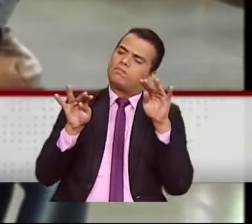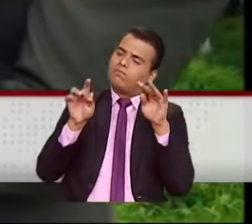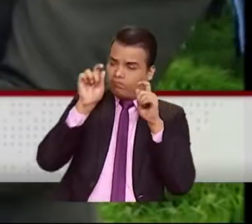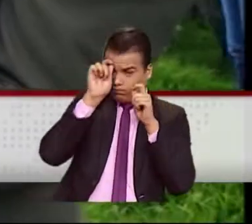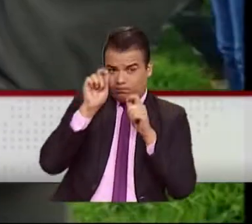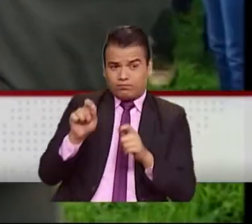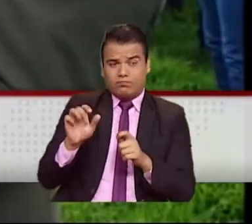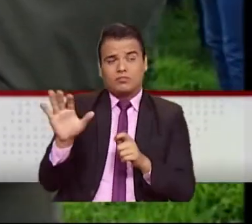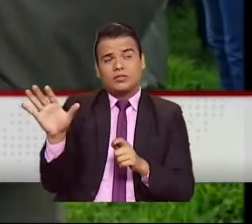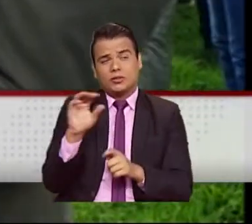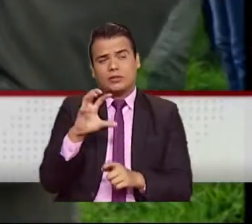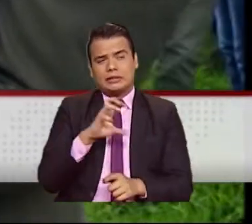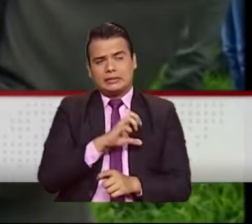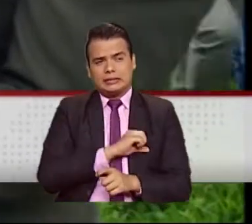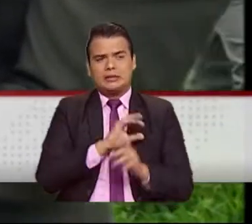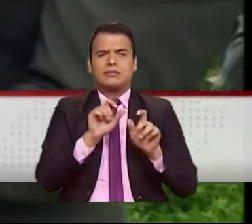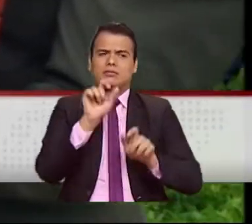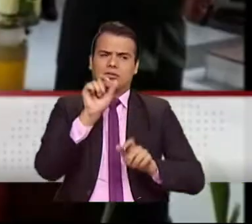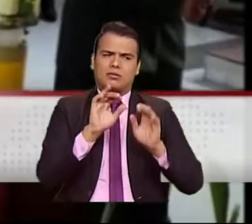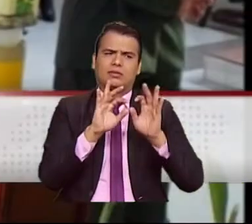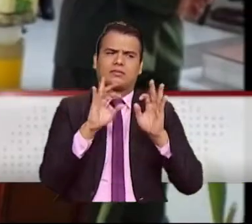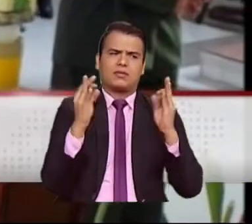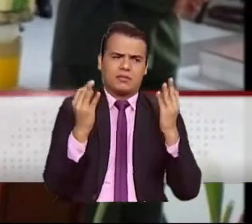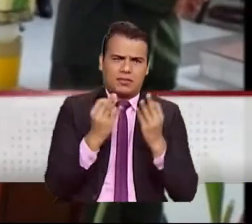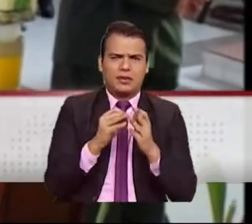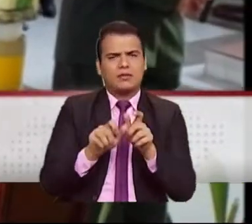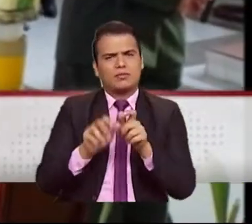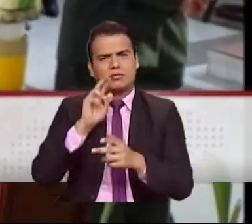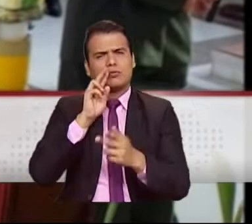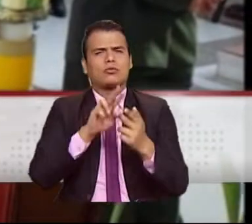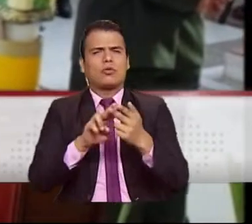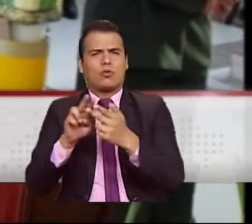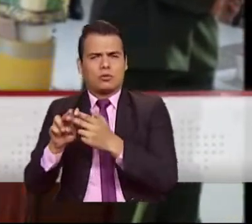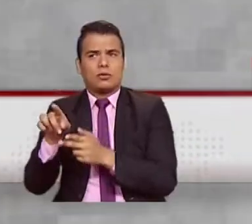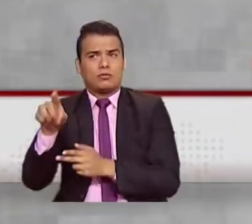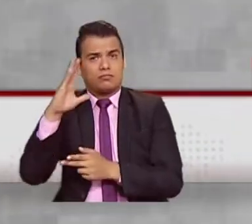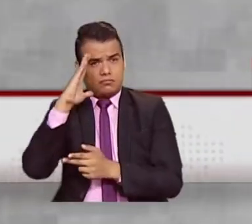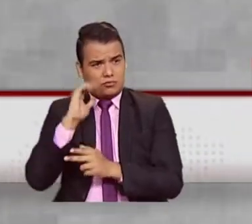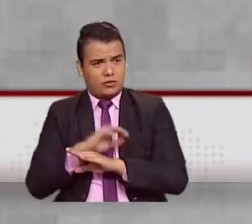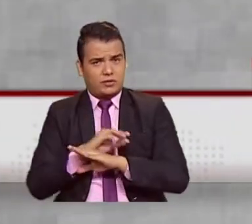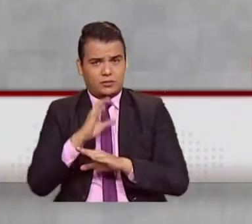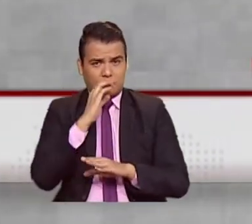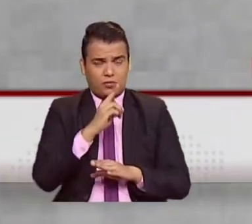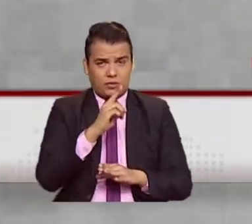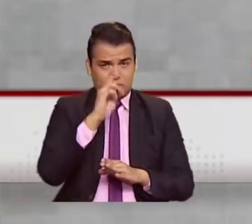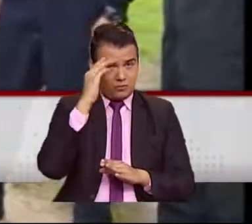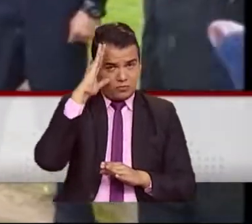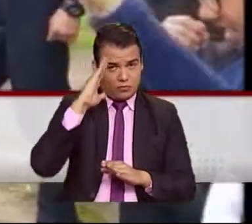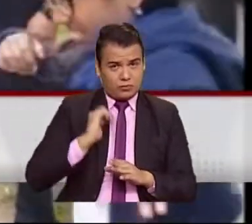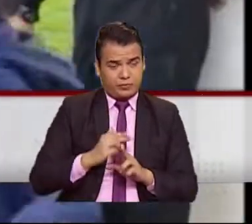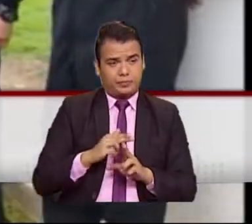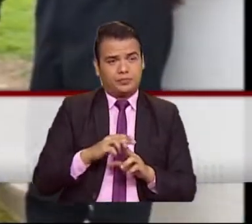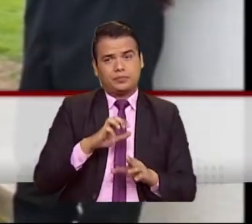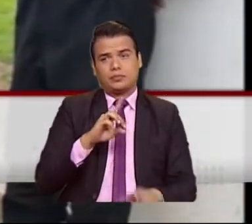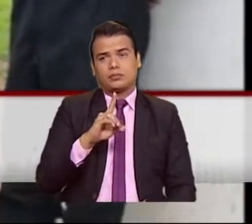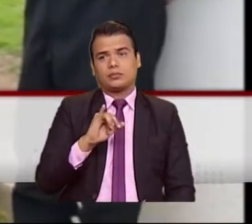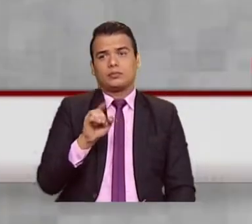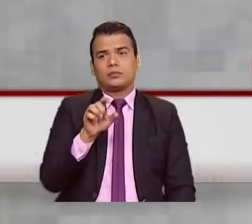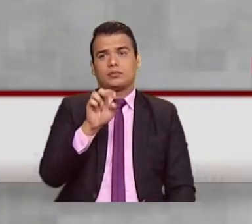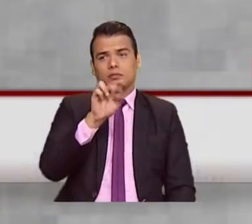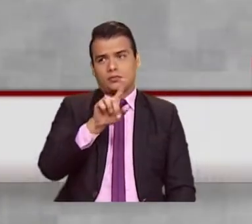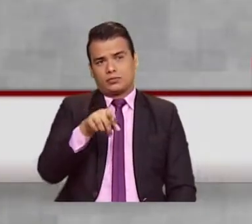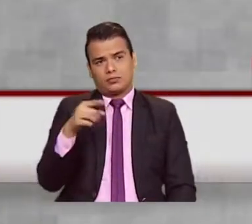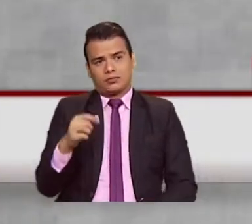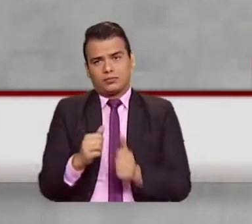inconformidad, familiares, conocidos e integrantes de la Policía Nacional despidieron al patrullero Edison Antonio Muñoz Botina, quien junto al subintendente